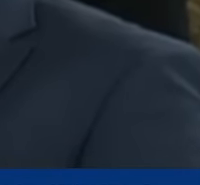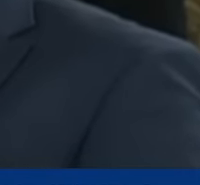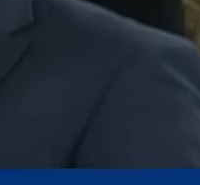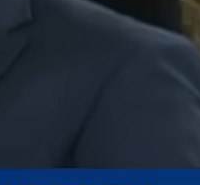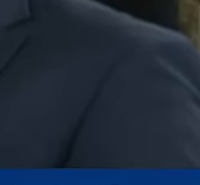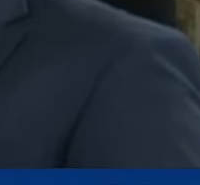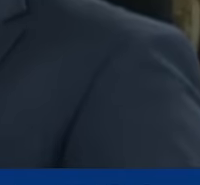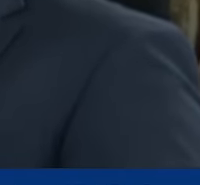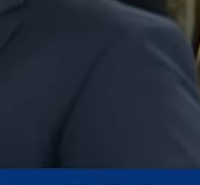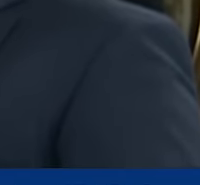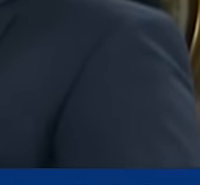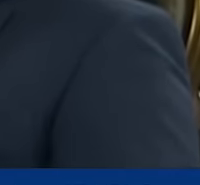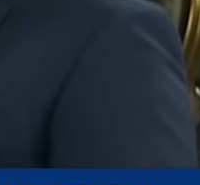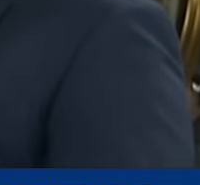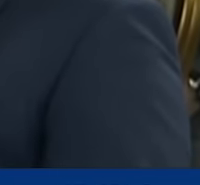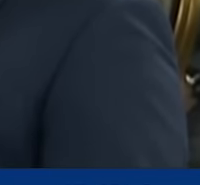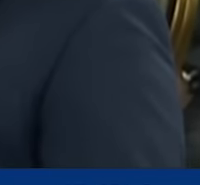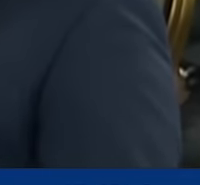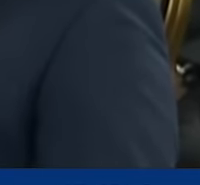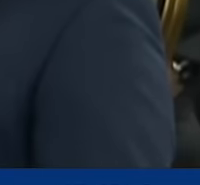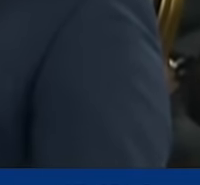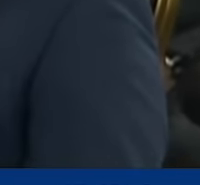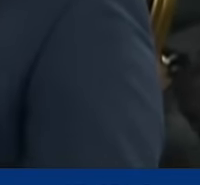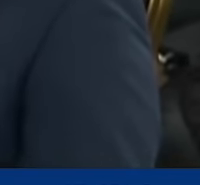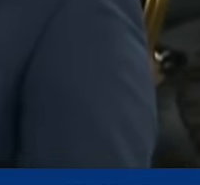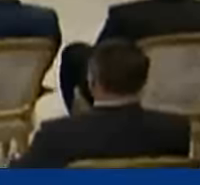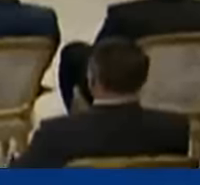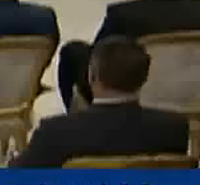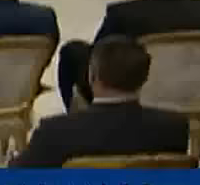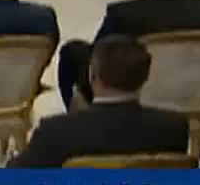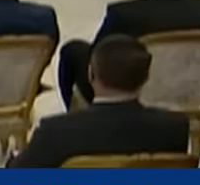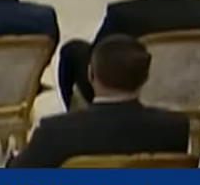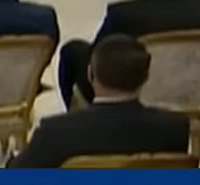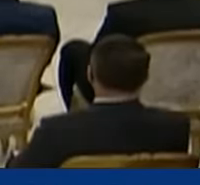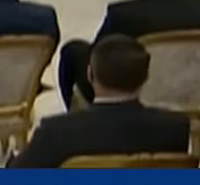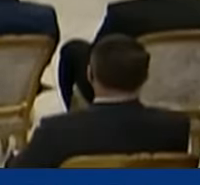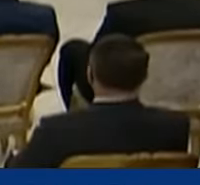continuación, firma de acuerdos.